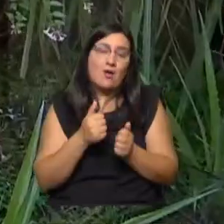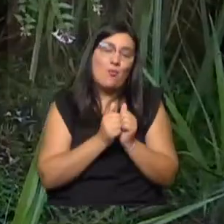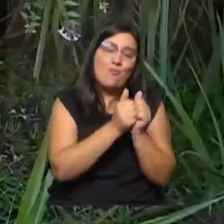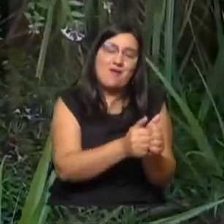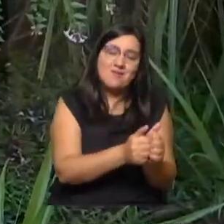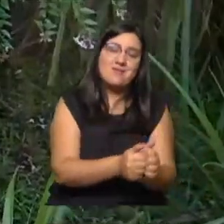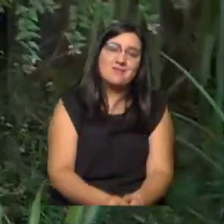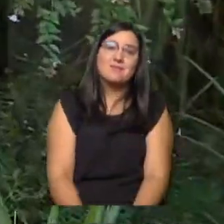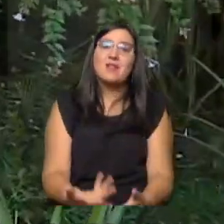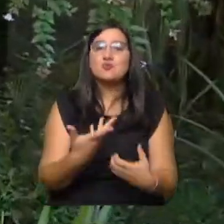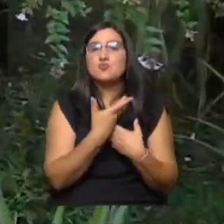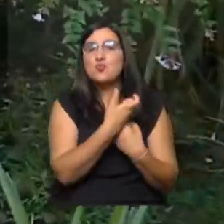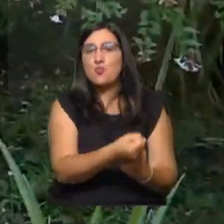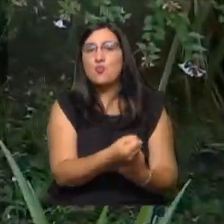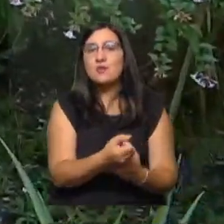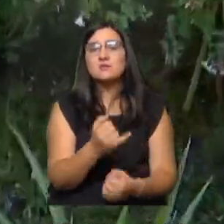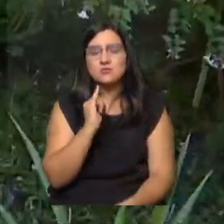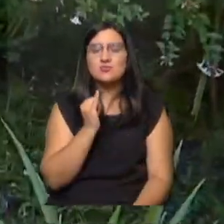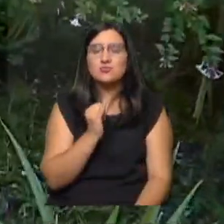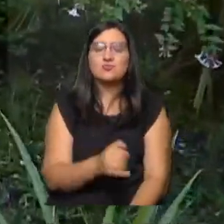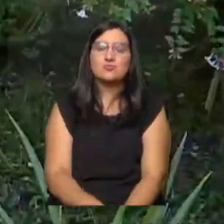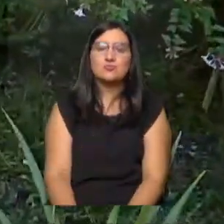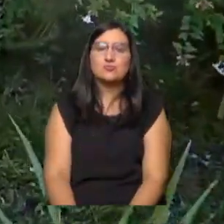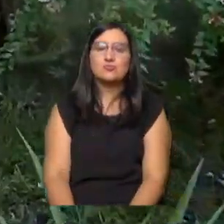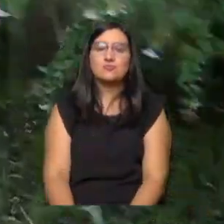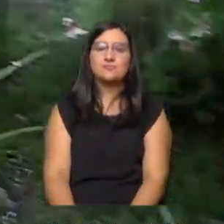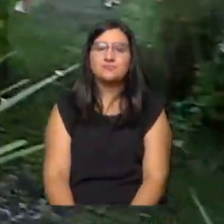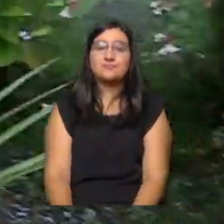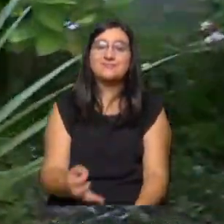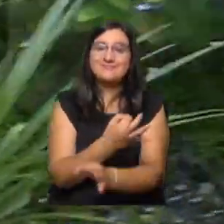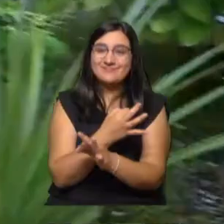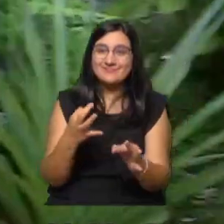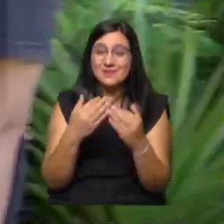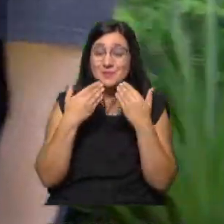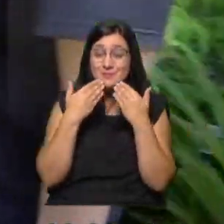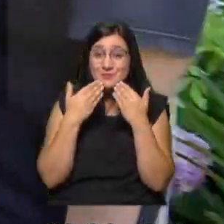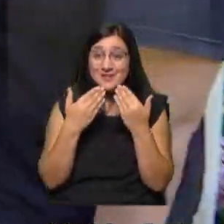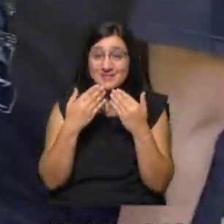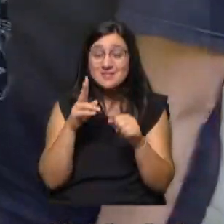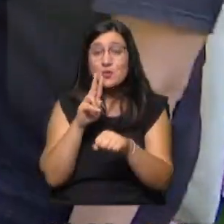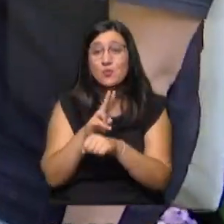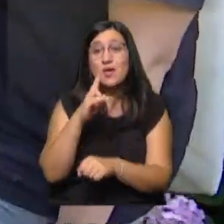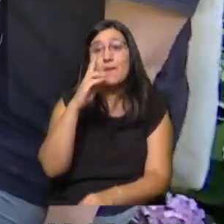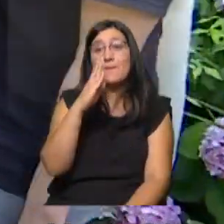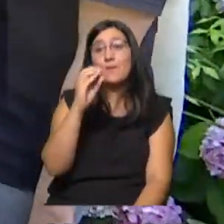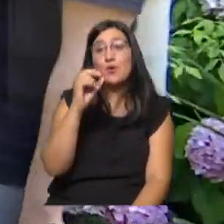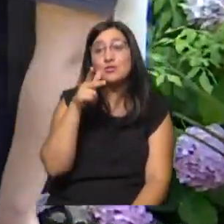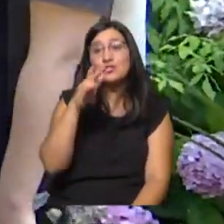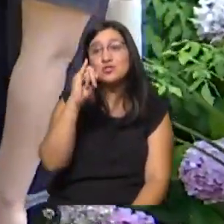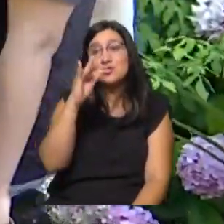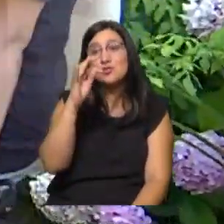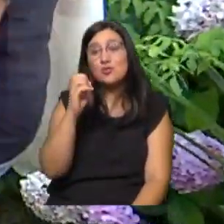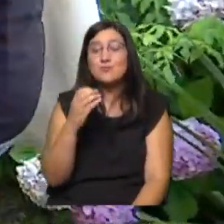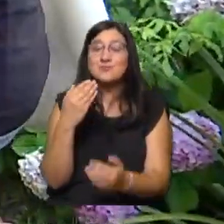Está ahí para ayudarlo, para contenerlo, con lo que sea. Bien, excelente. Bueno, vecina, gracias y cuídelo a Pochito, ¿eh? Vamos arriba, gracias por sus